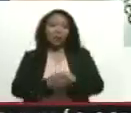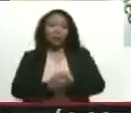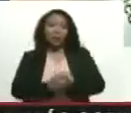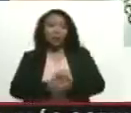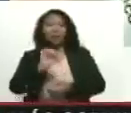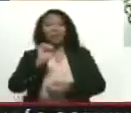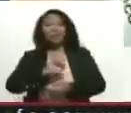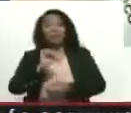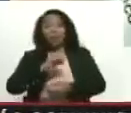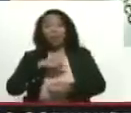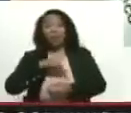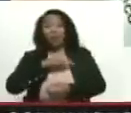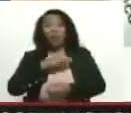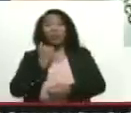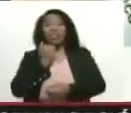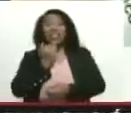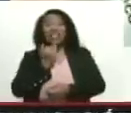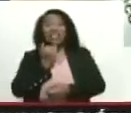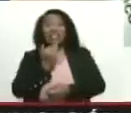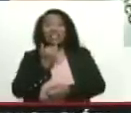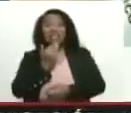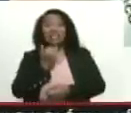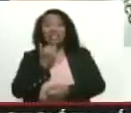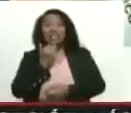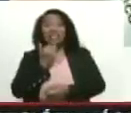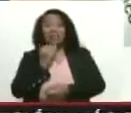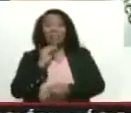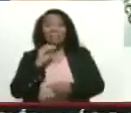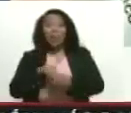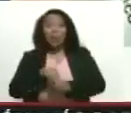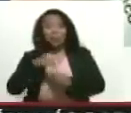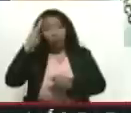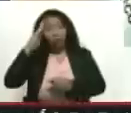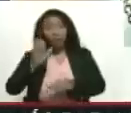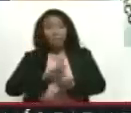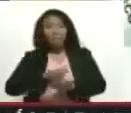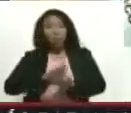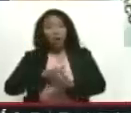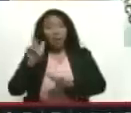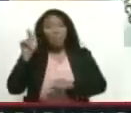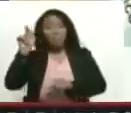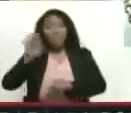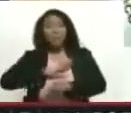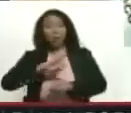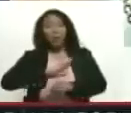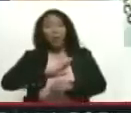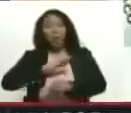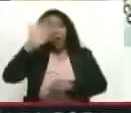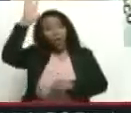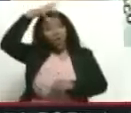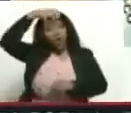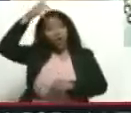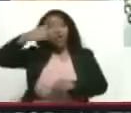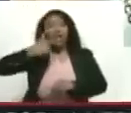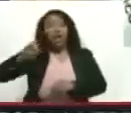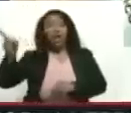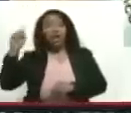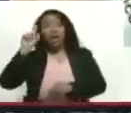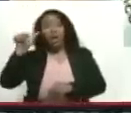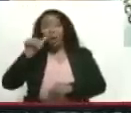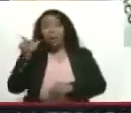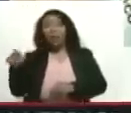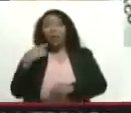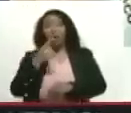Incluso estuvimos a punto de ser invadidos militarmente, porque el propio Donald Trump lo dijo, y John Bolton en